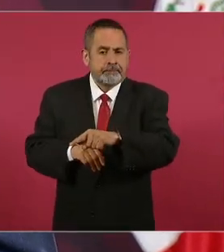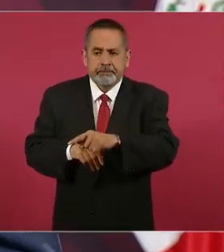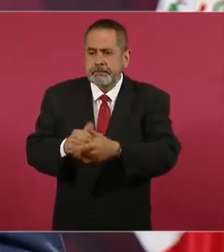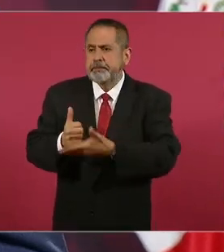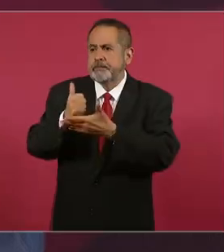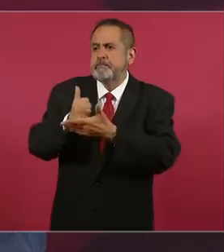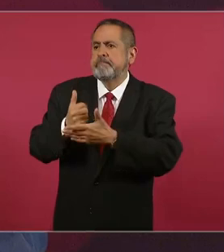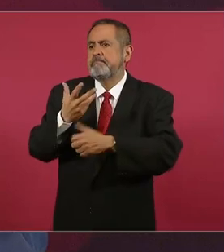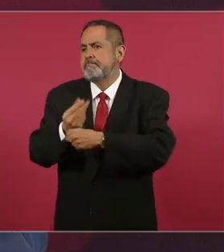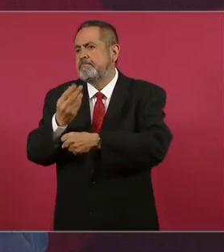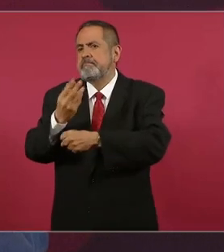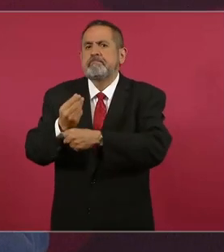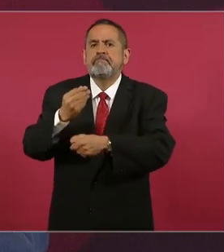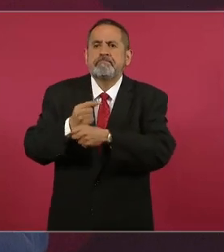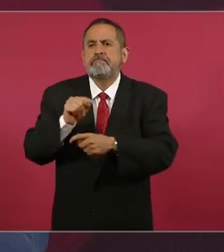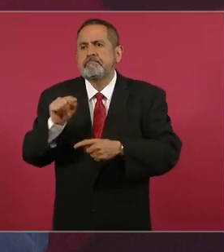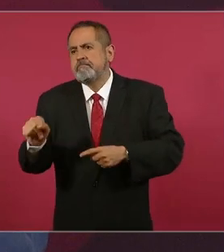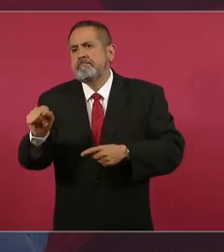ayudando mucho,